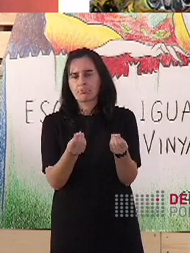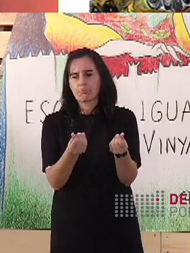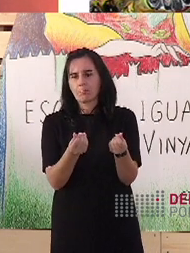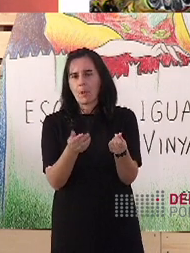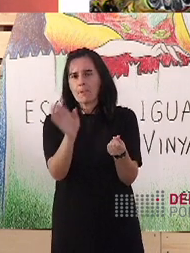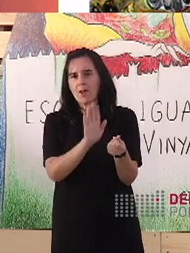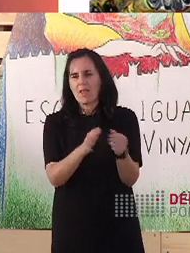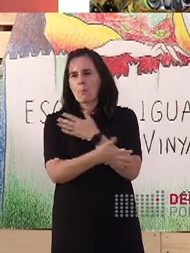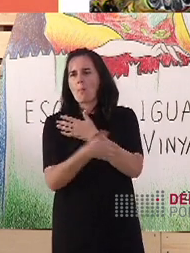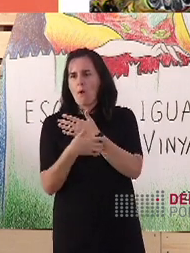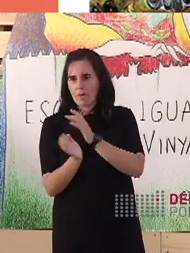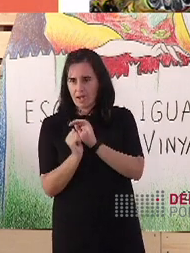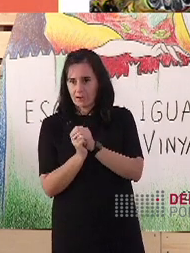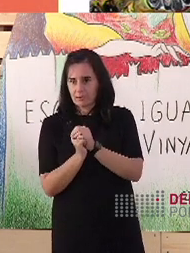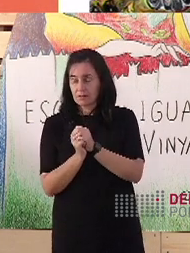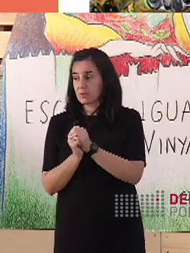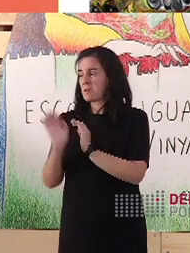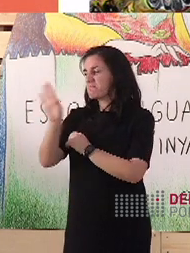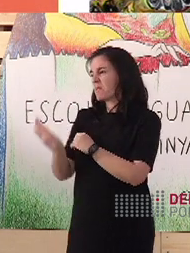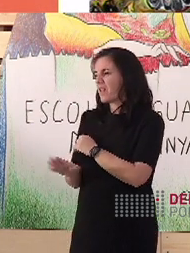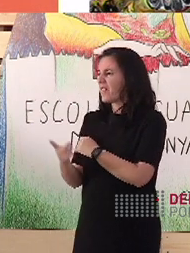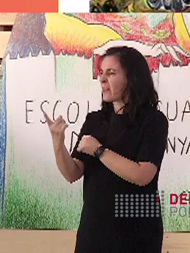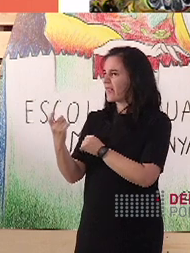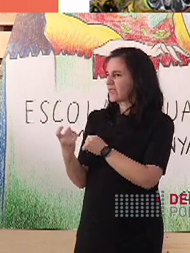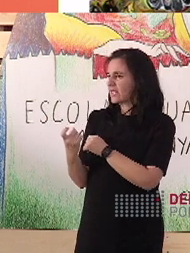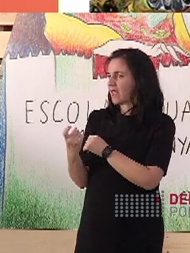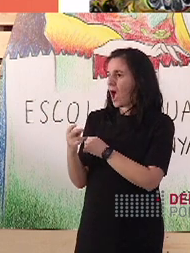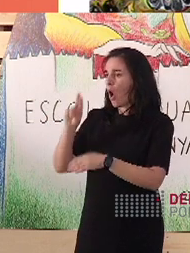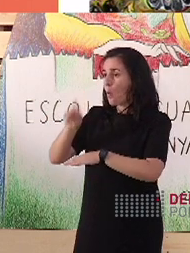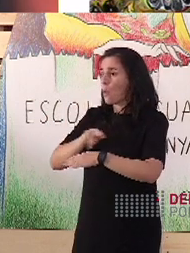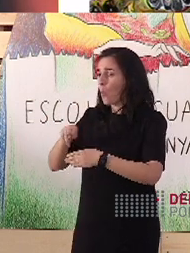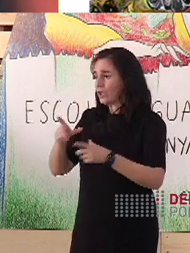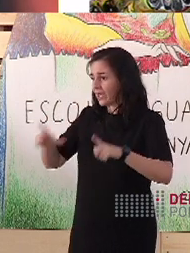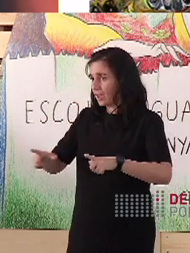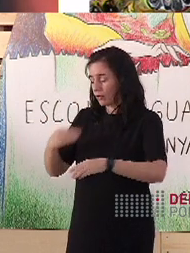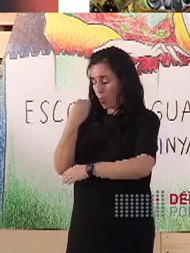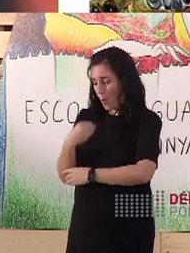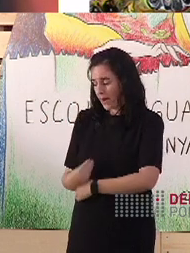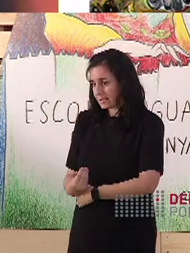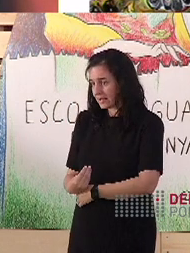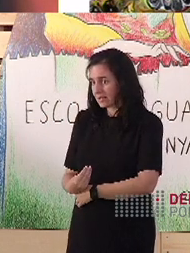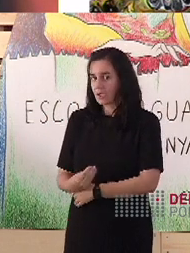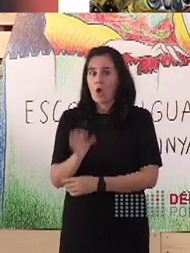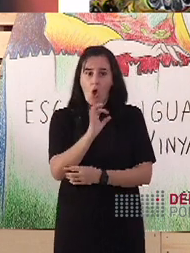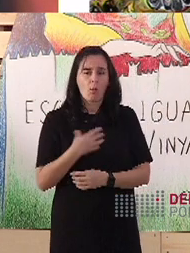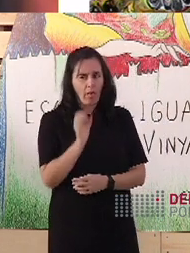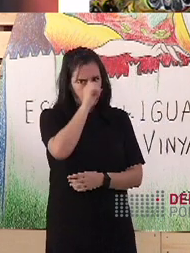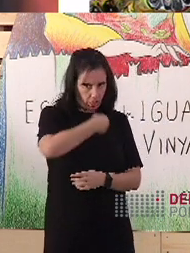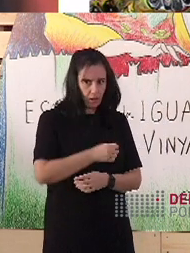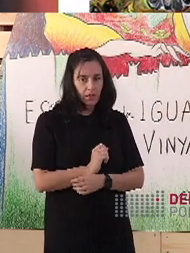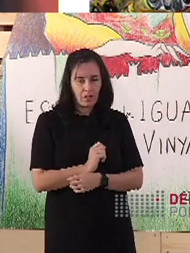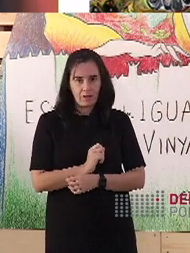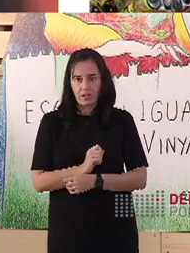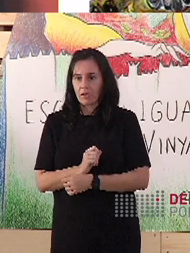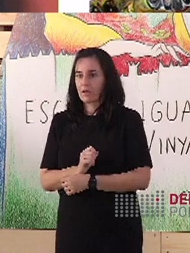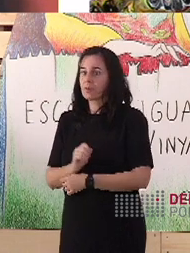si fuera pobre. Que necesita un botiquín para curarse. O a lo mejor está emborrachada. Y